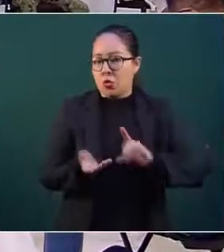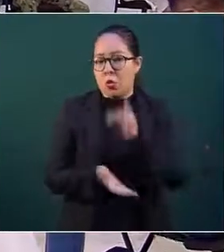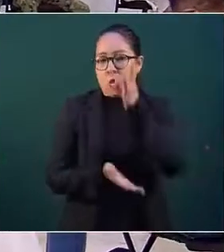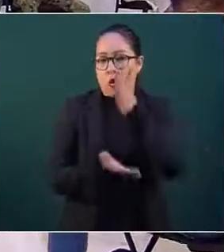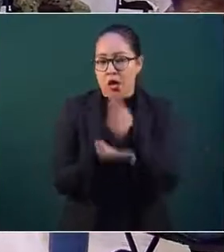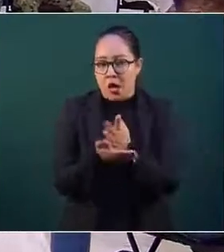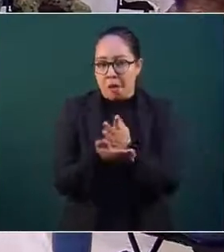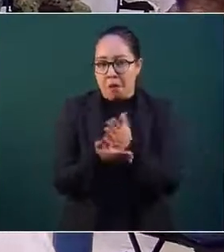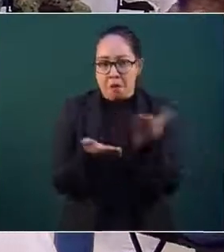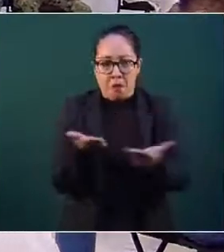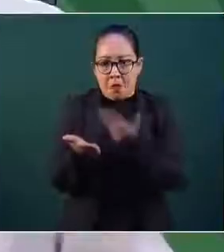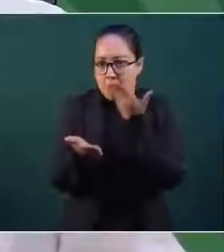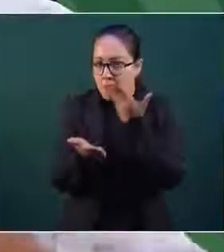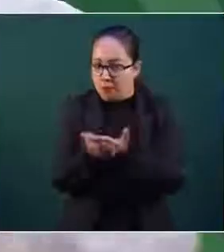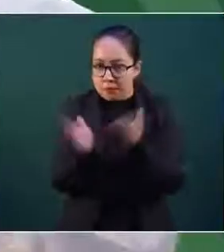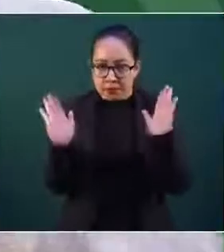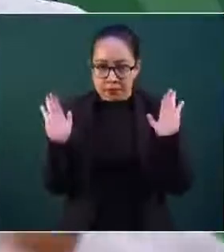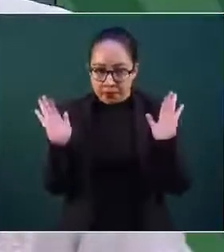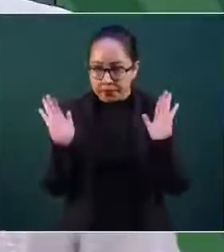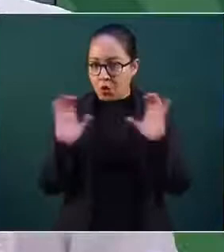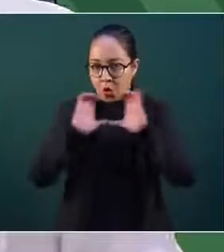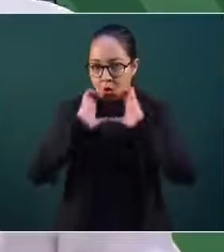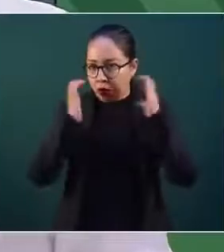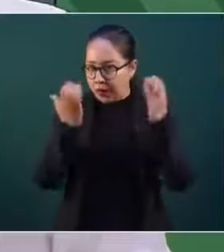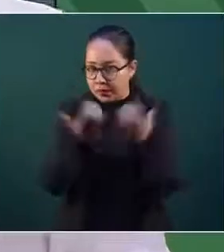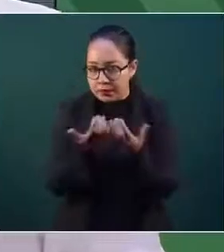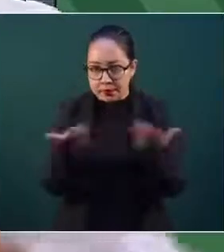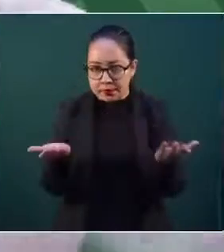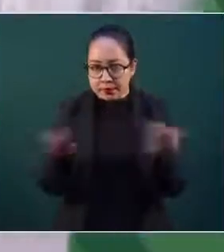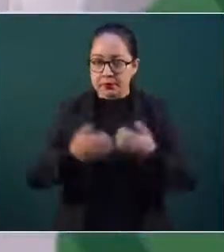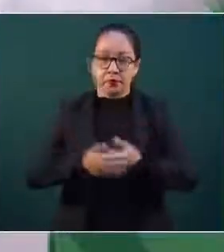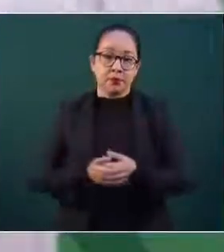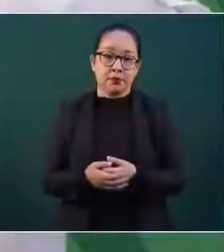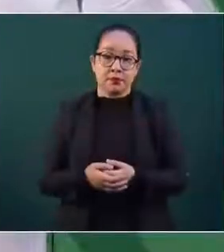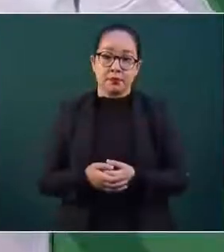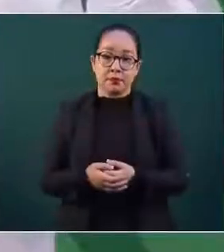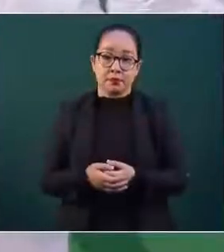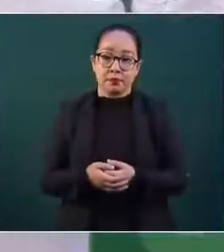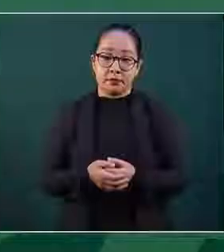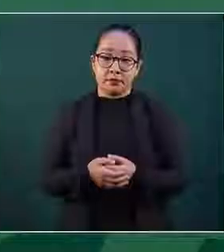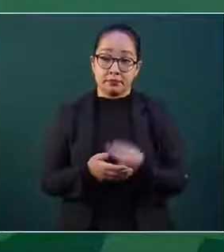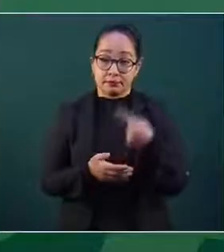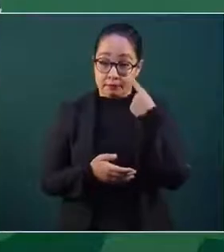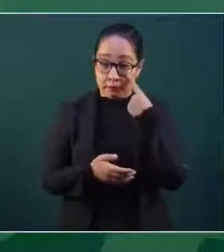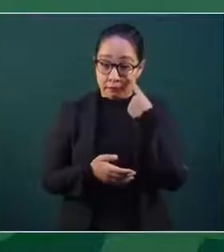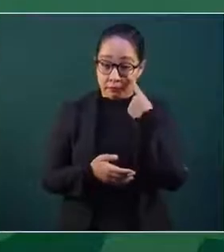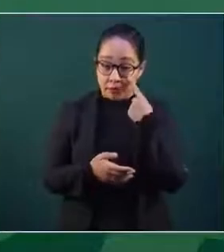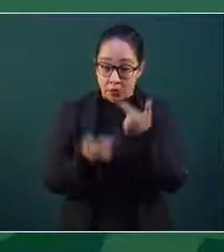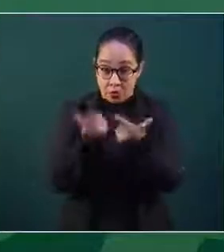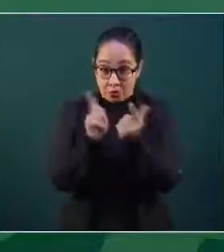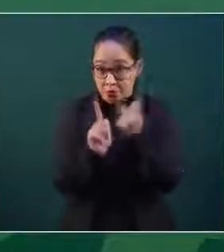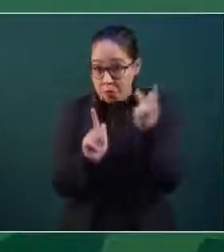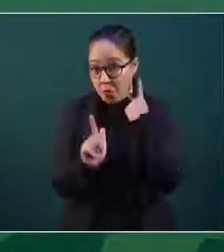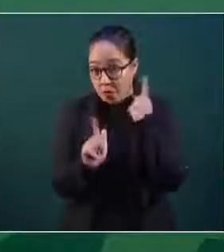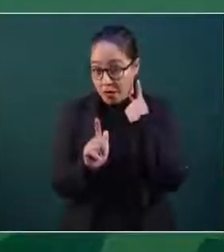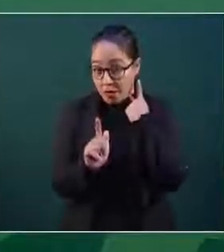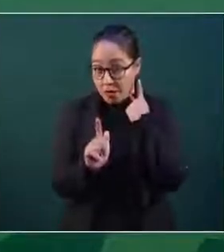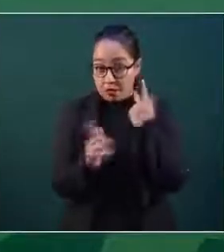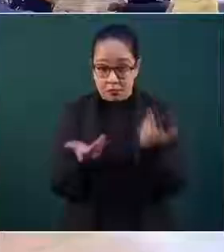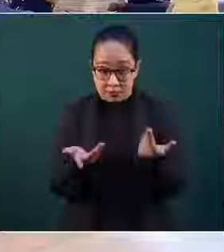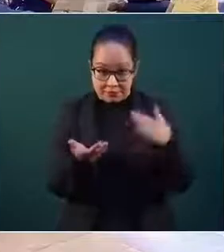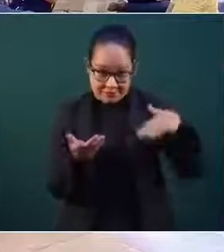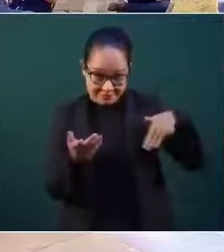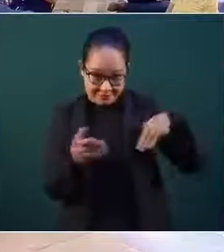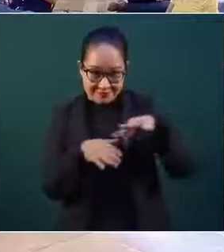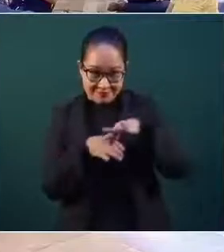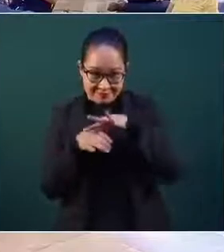son los que los proponen en el Congreso, pero detrás de los partidos, como lo acabamos de ver en las